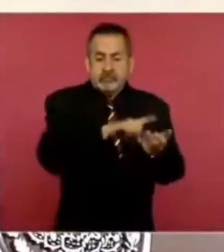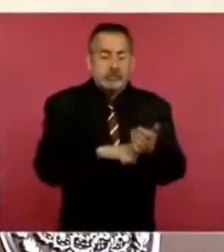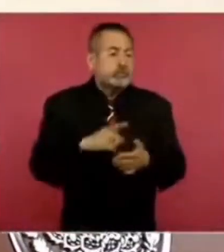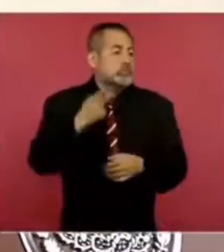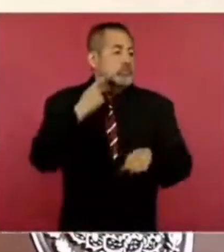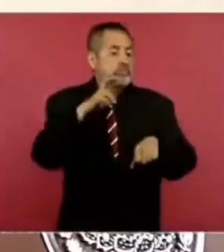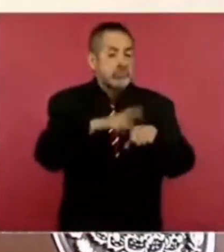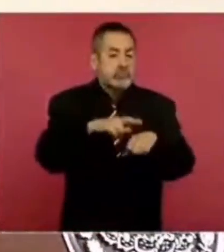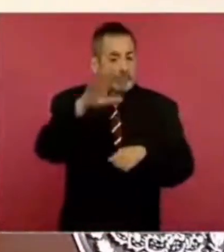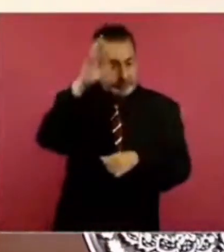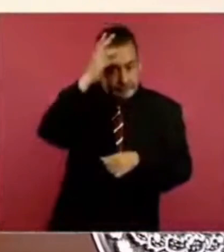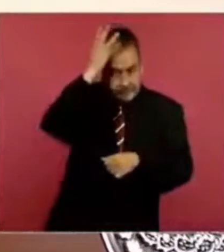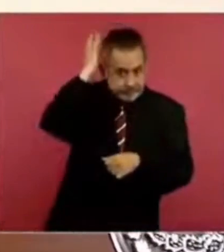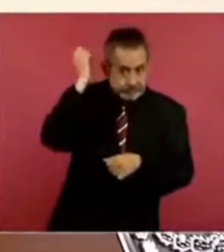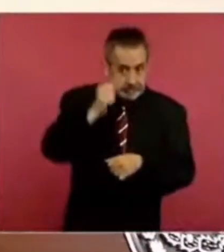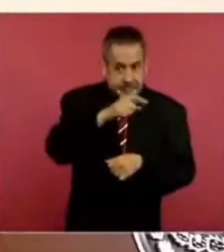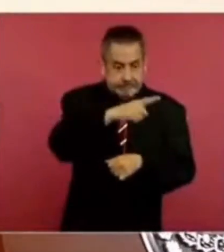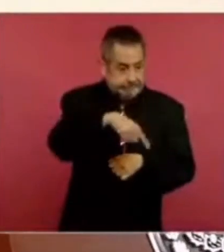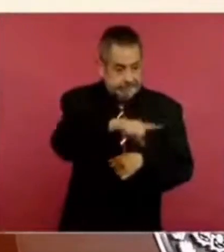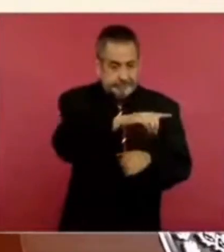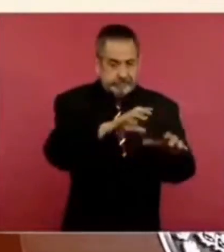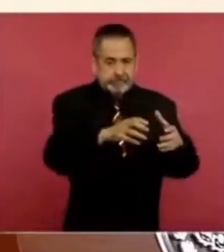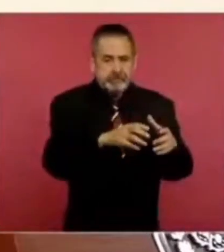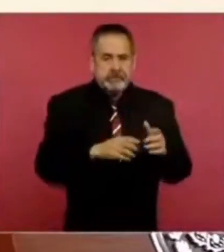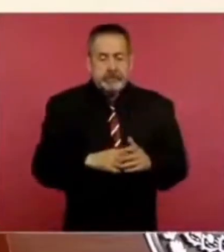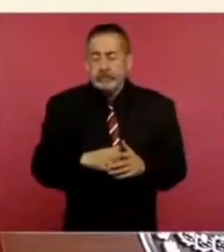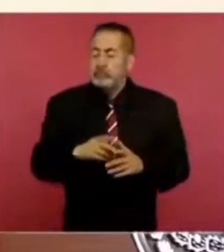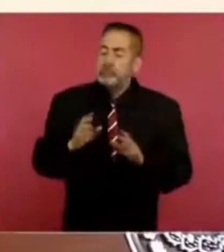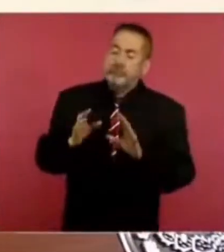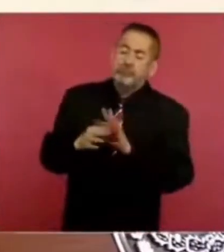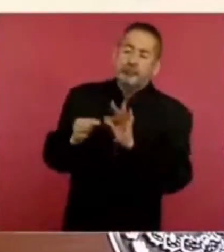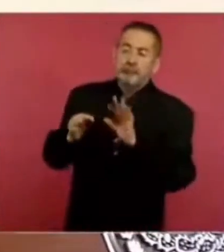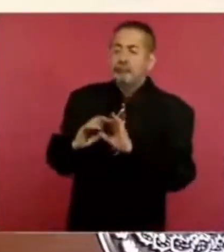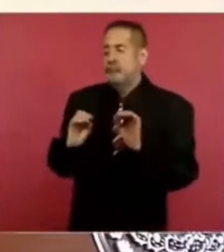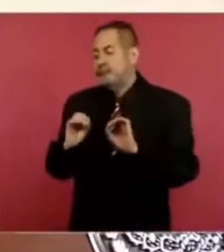de Morelos se quiso